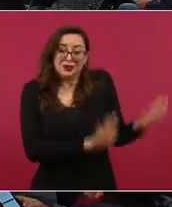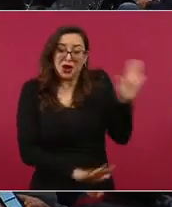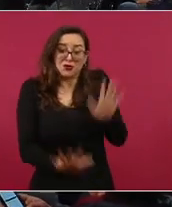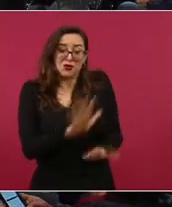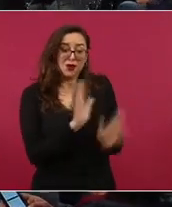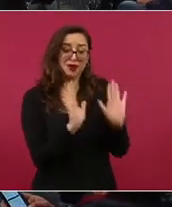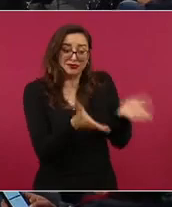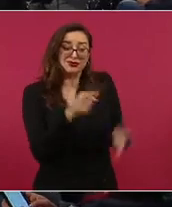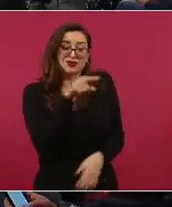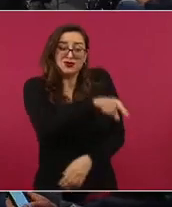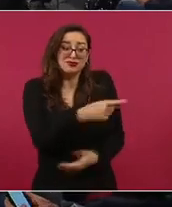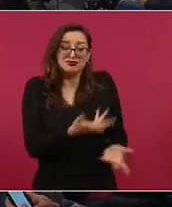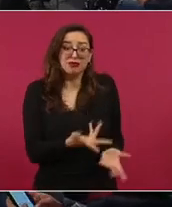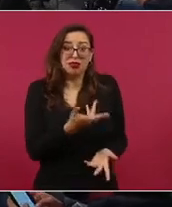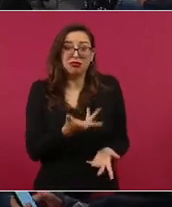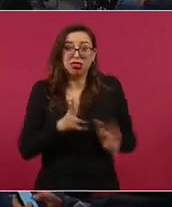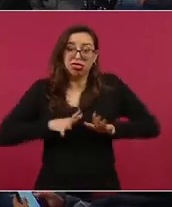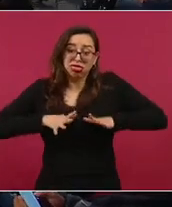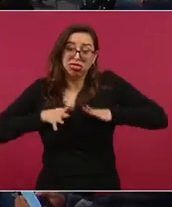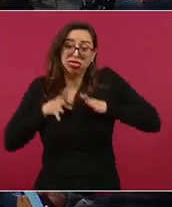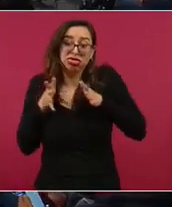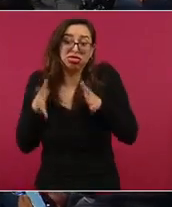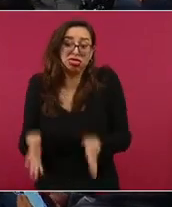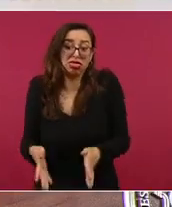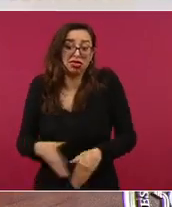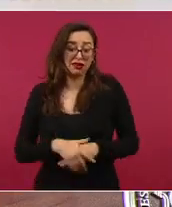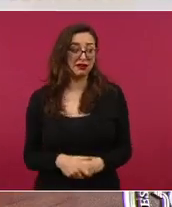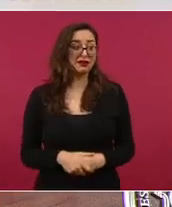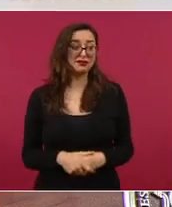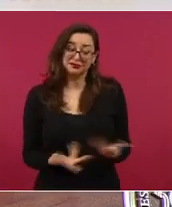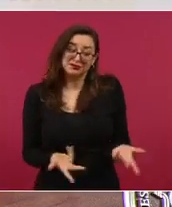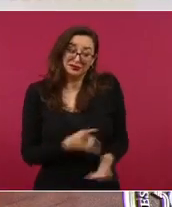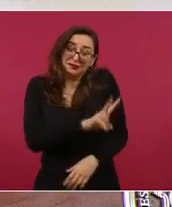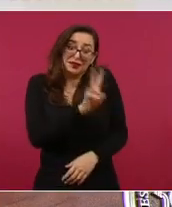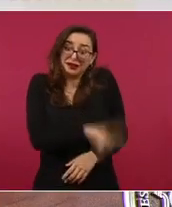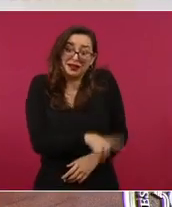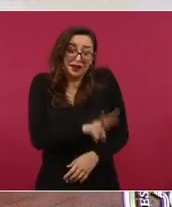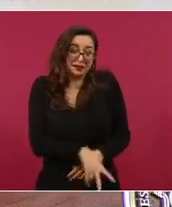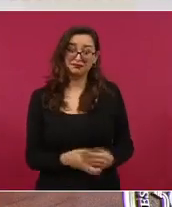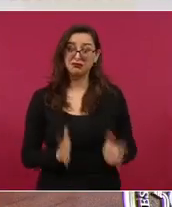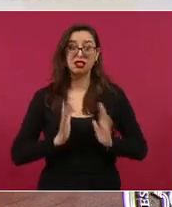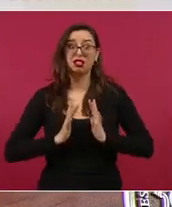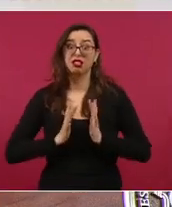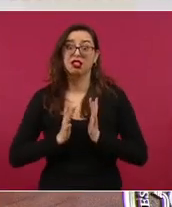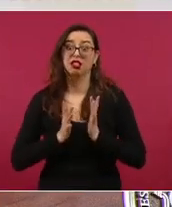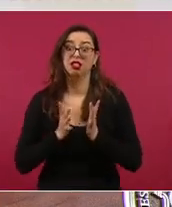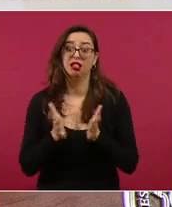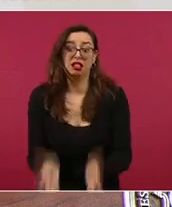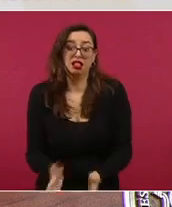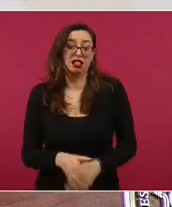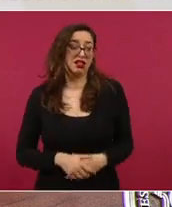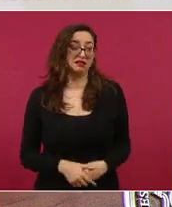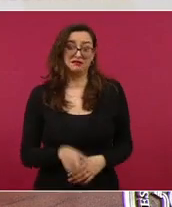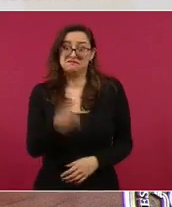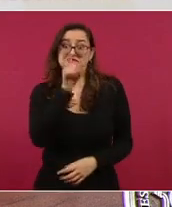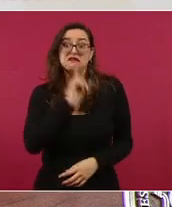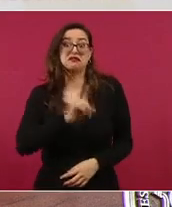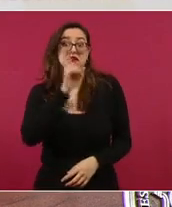los engañaron, les dan atole con el dedo.